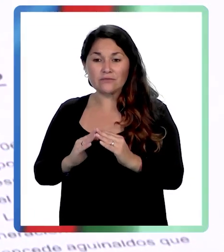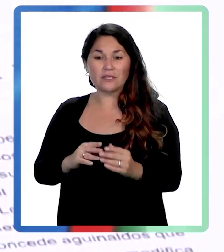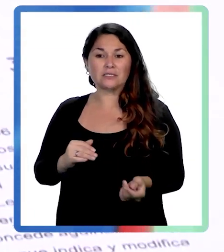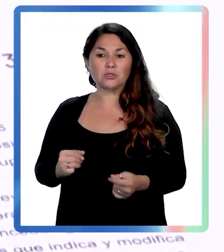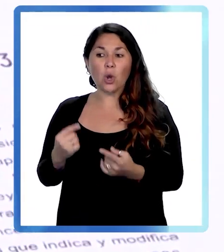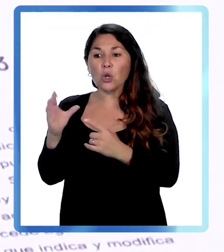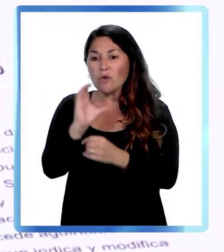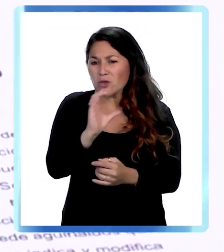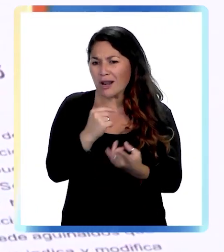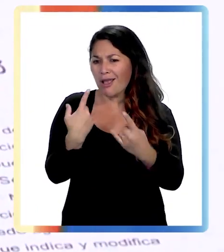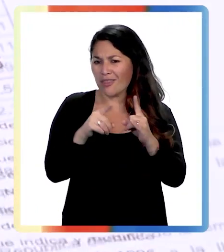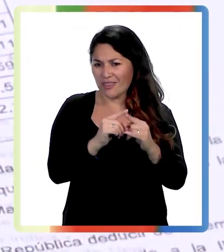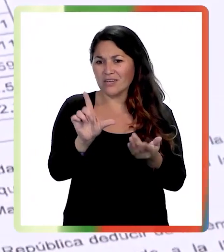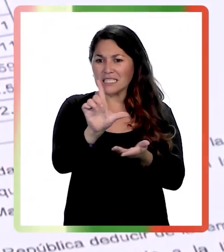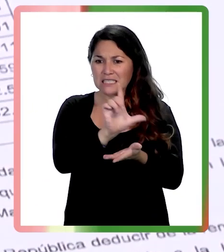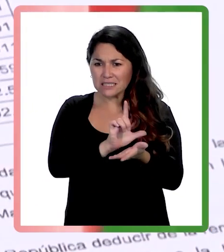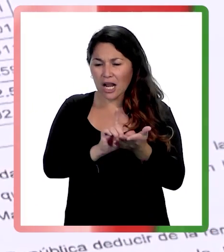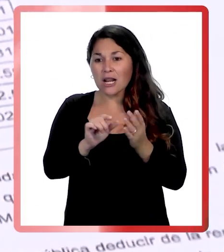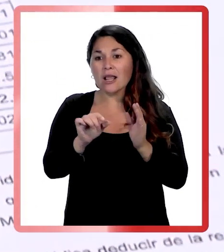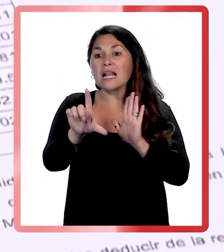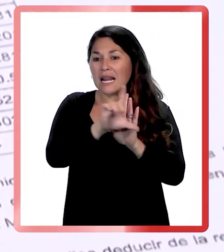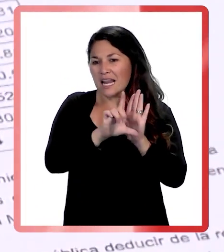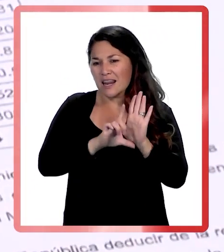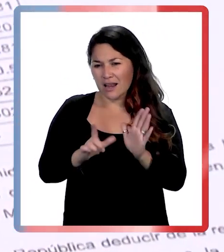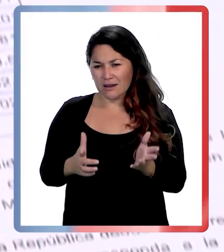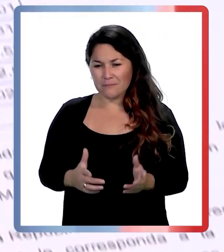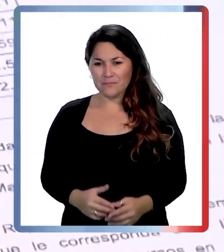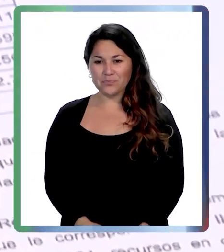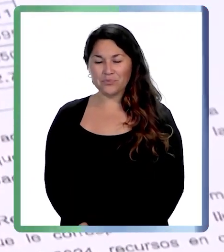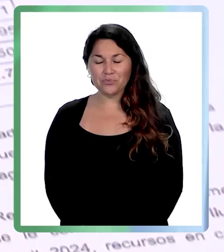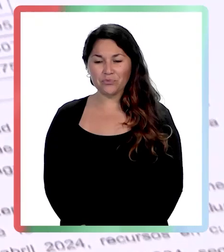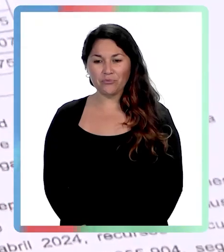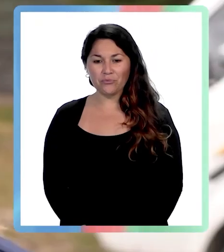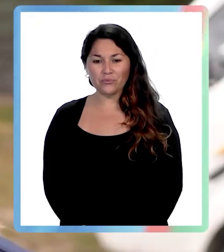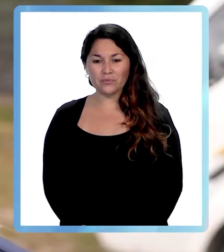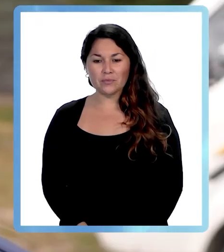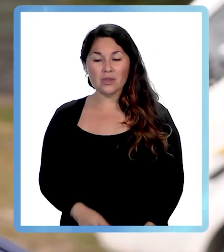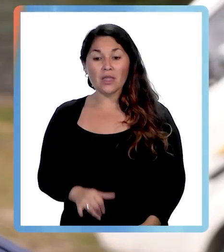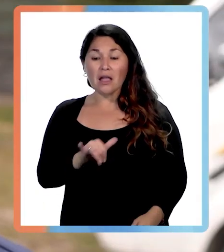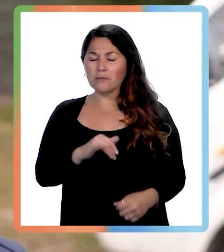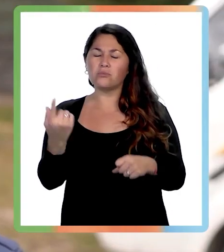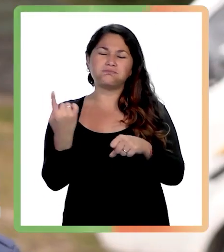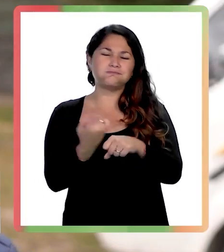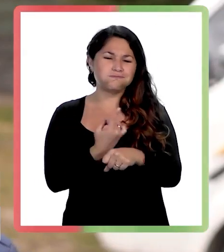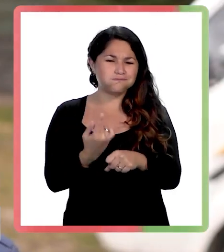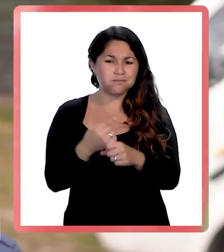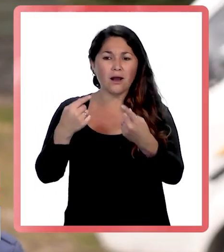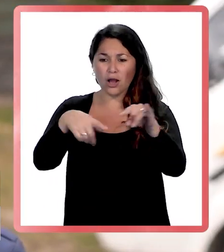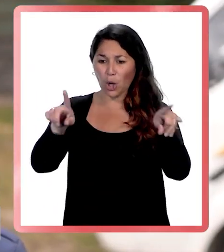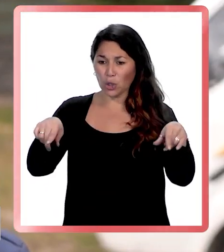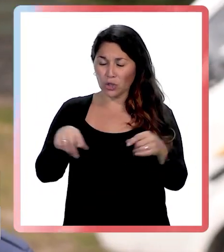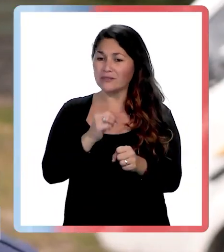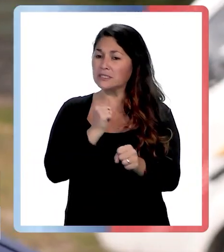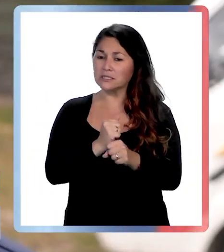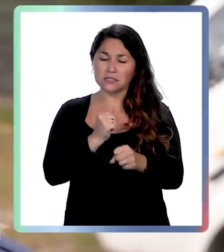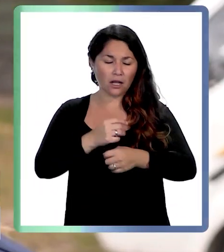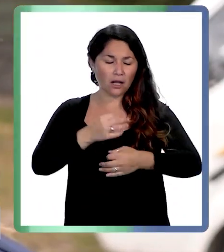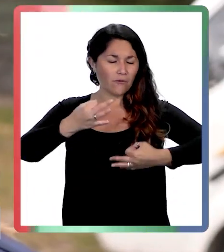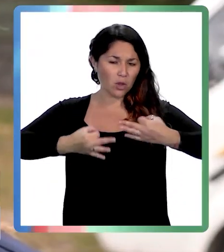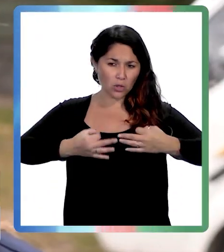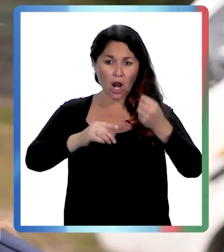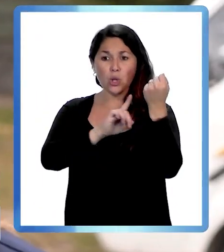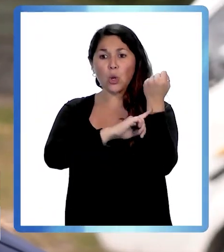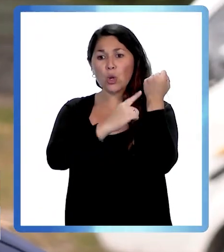emprender otras vías legales que permitan discutir sobre el fondo del asunto. Después de haber conversado con varios estudios jurídicos, todos llegando a